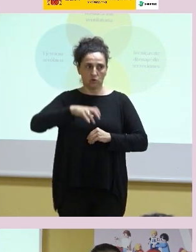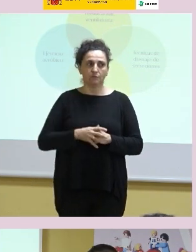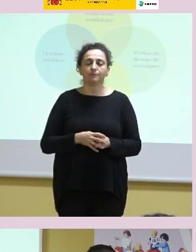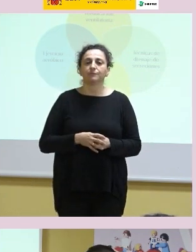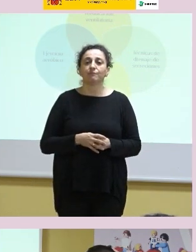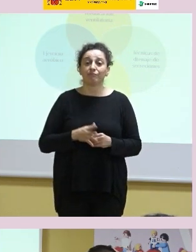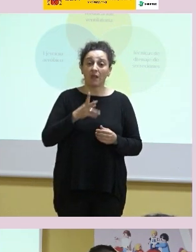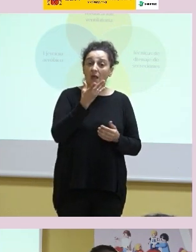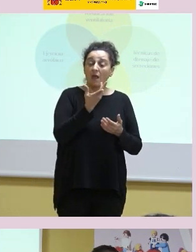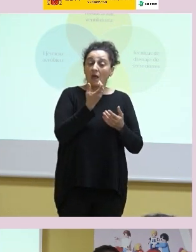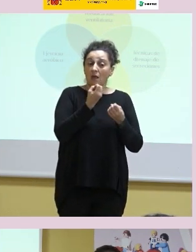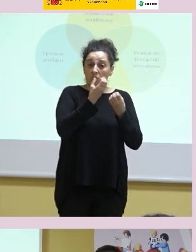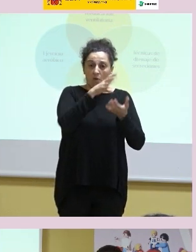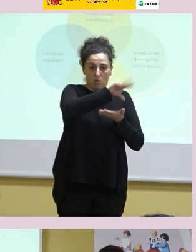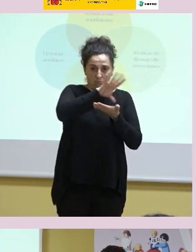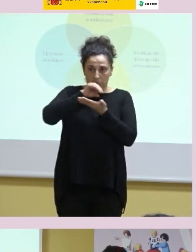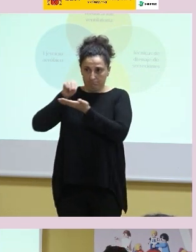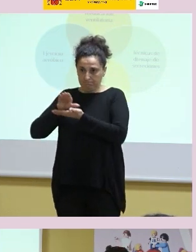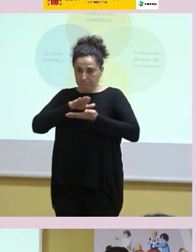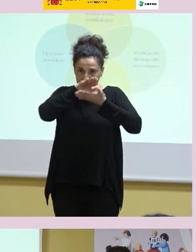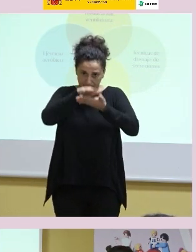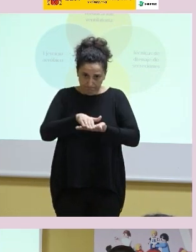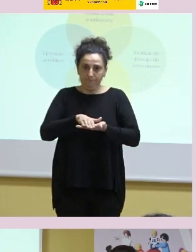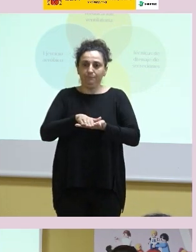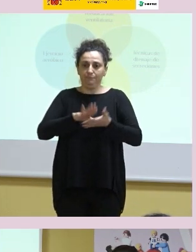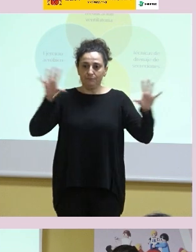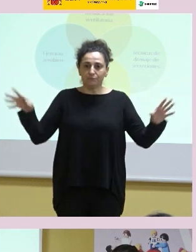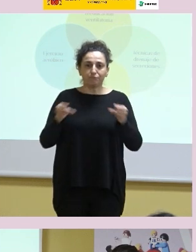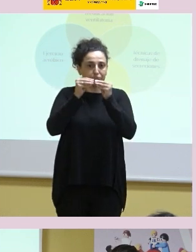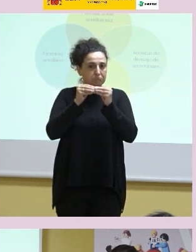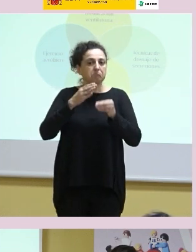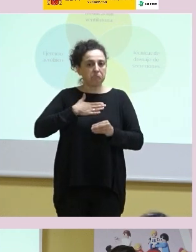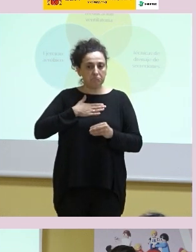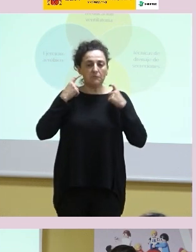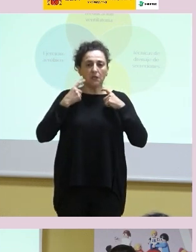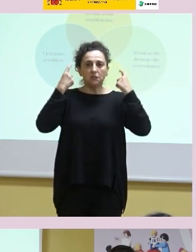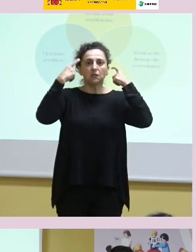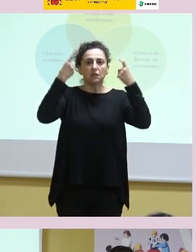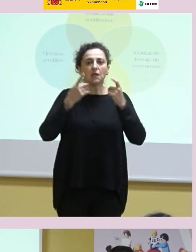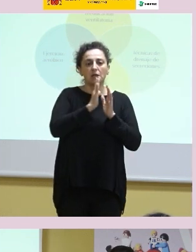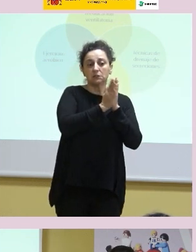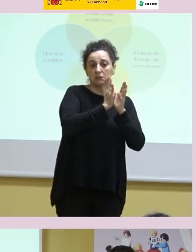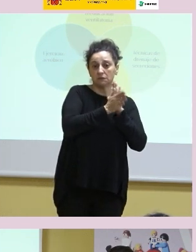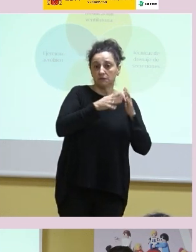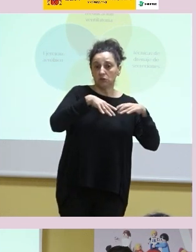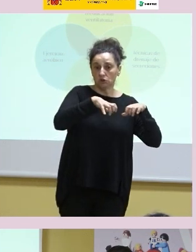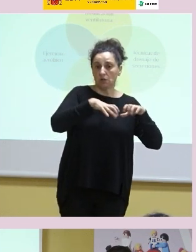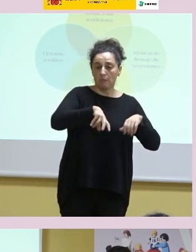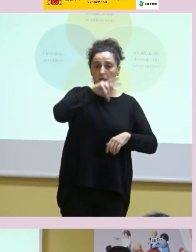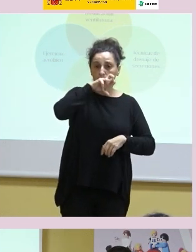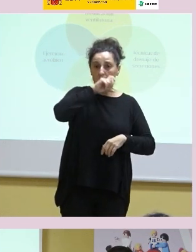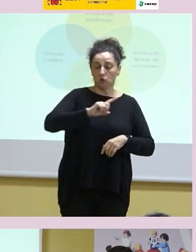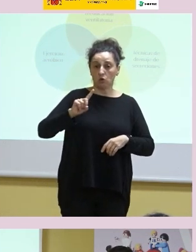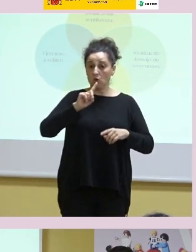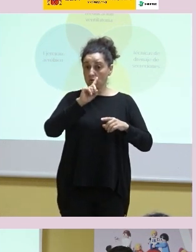Con toda esta información que tenemos, pues mi conclusión es que vamos a intentar incluir en las sesiones de fisioterapia respiratoria, en